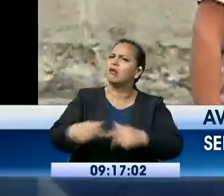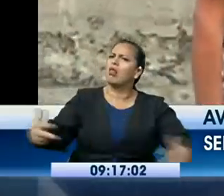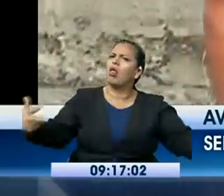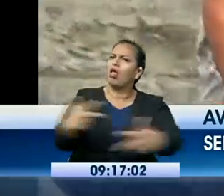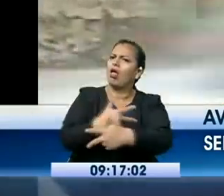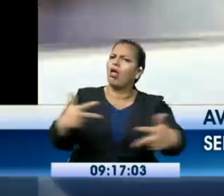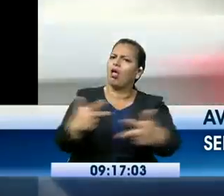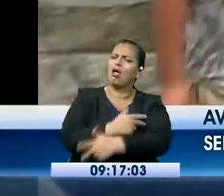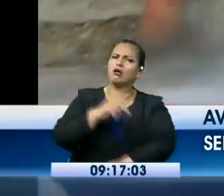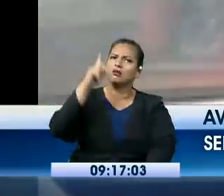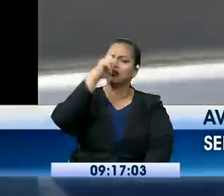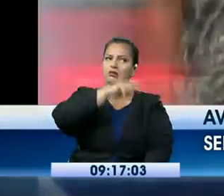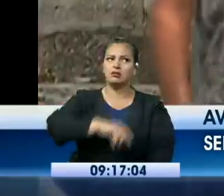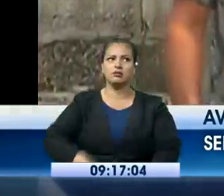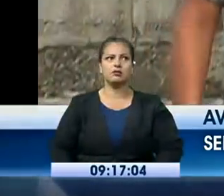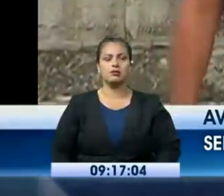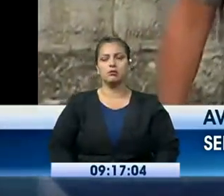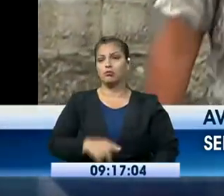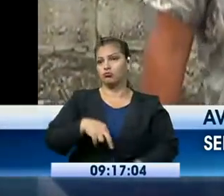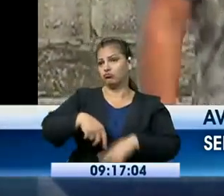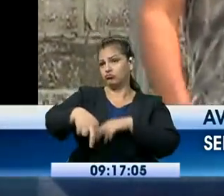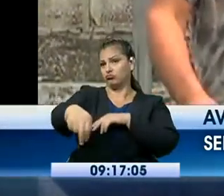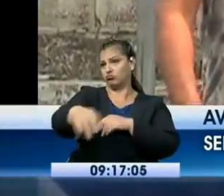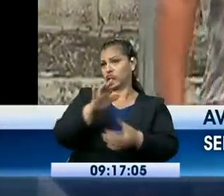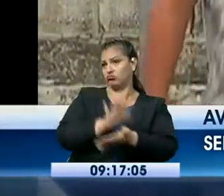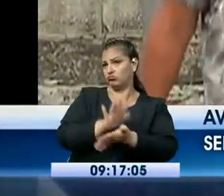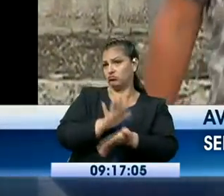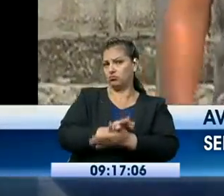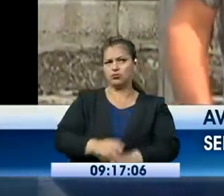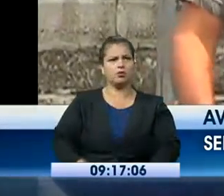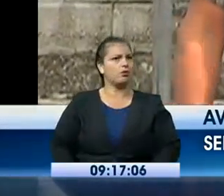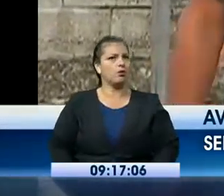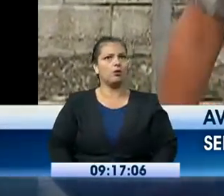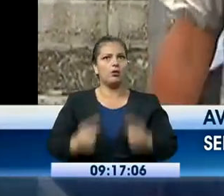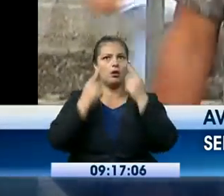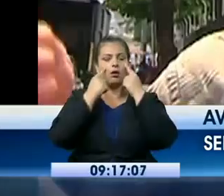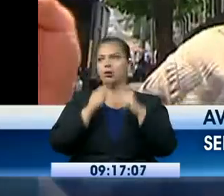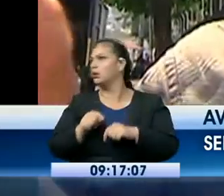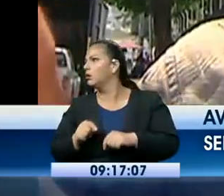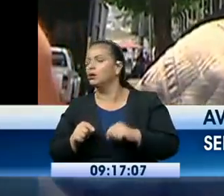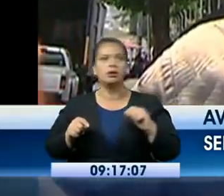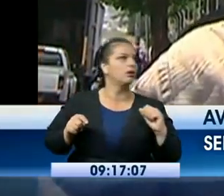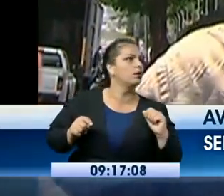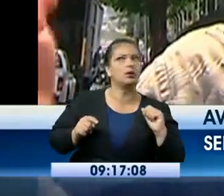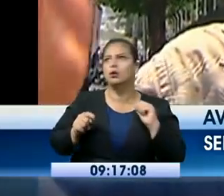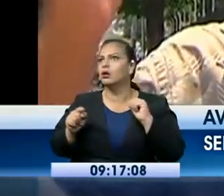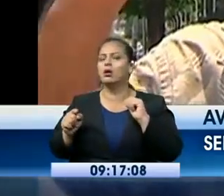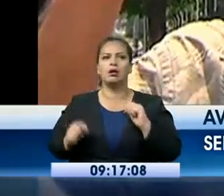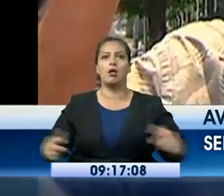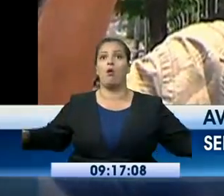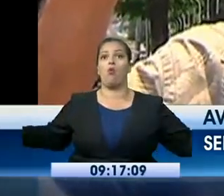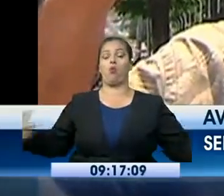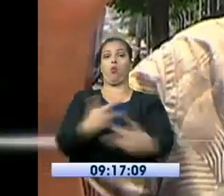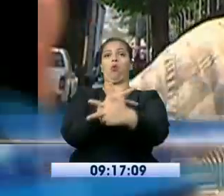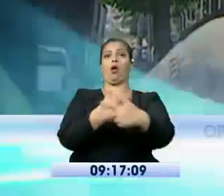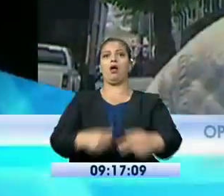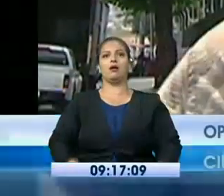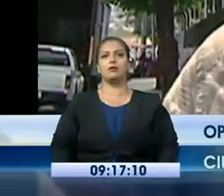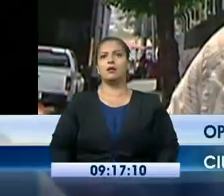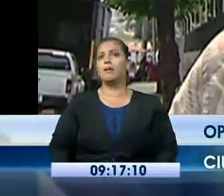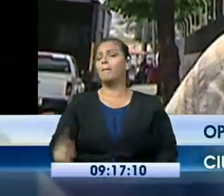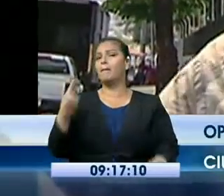el riesgo al cruzar la calle es tengo que mirar para todos lados y a veces van a toda velocidad